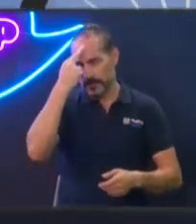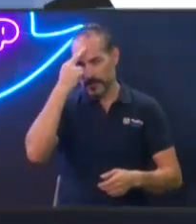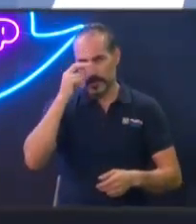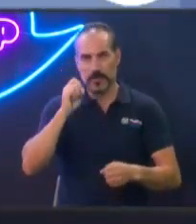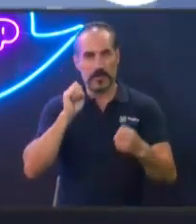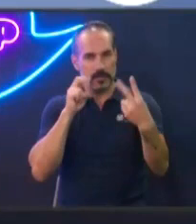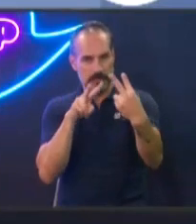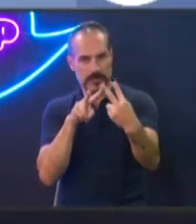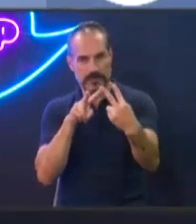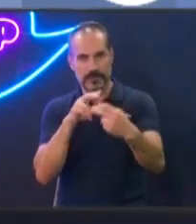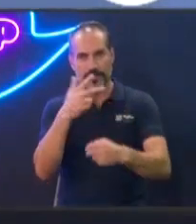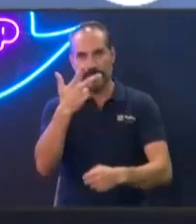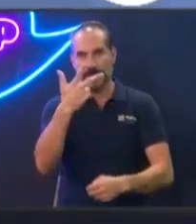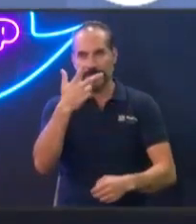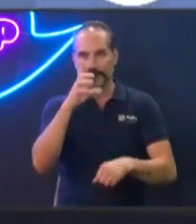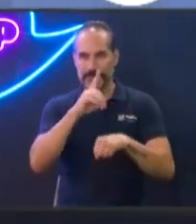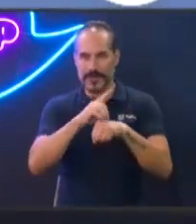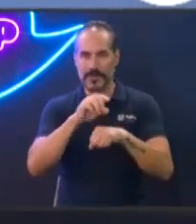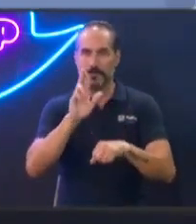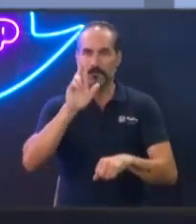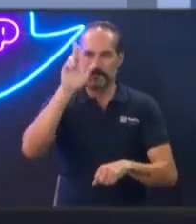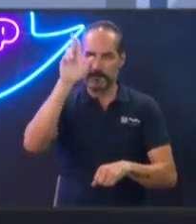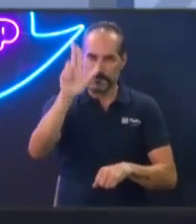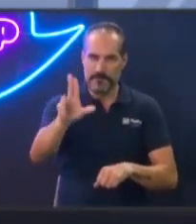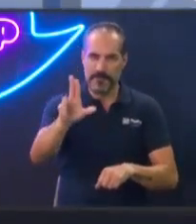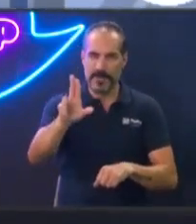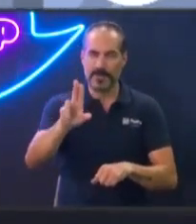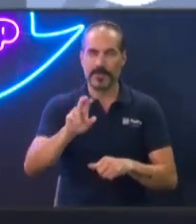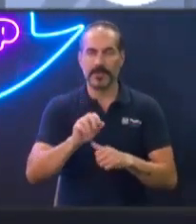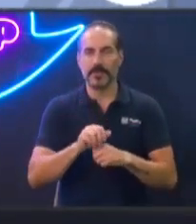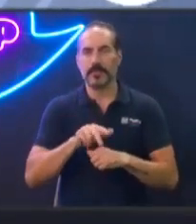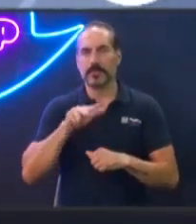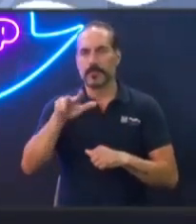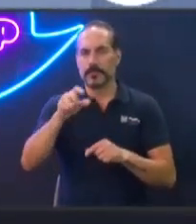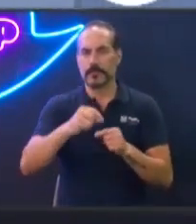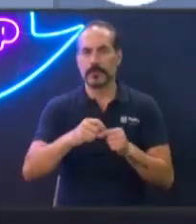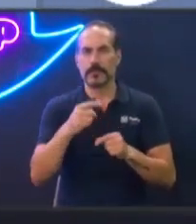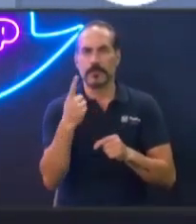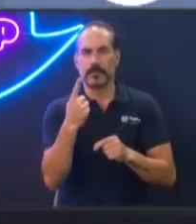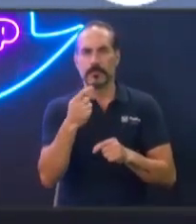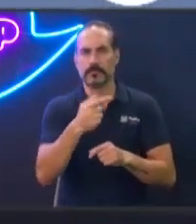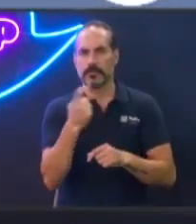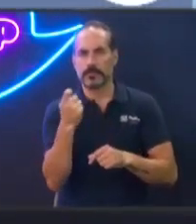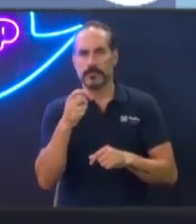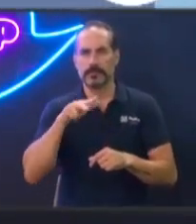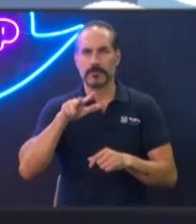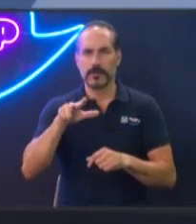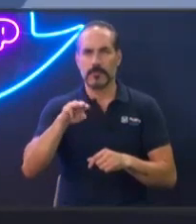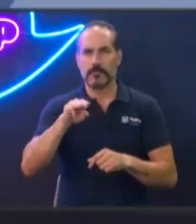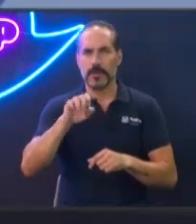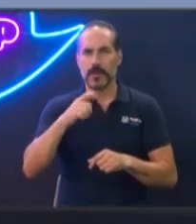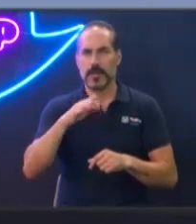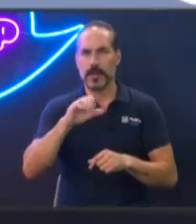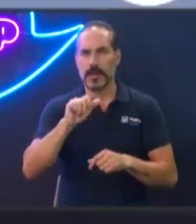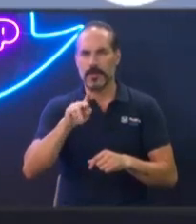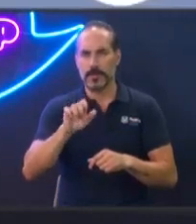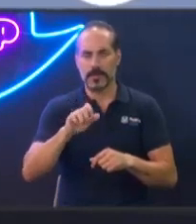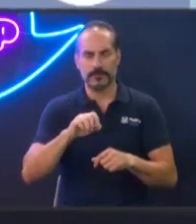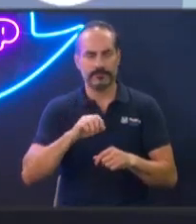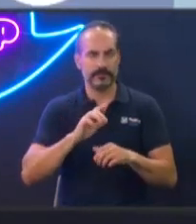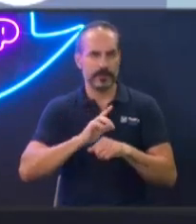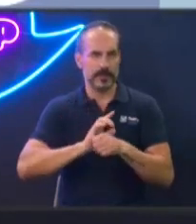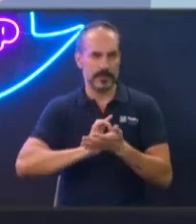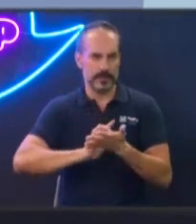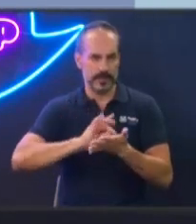vemos dentro de 8 días próximo martes en 18.1 y 118 de Megacable gracias